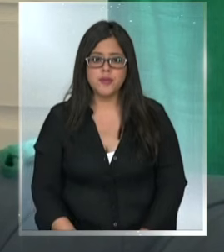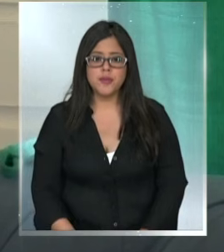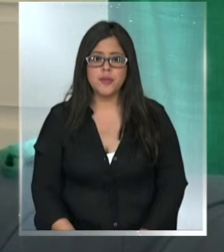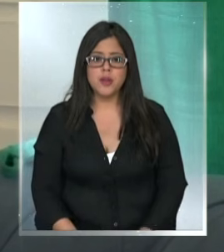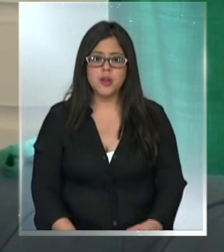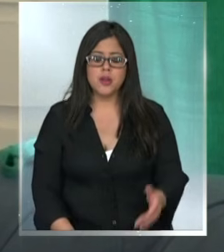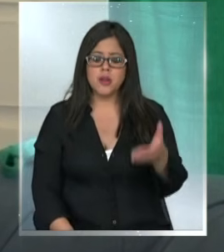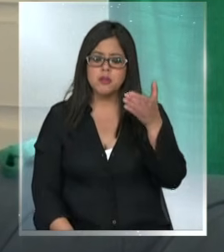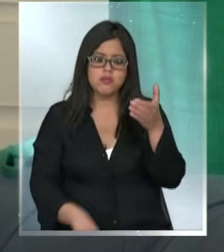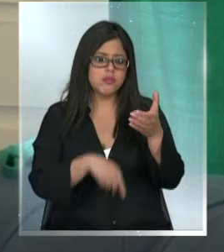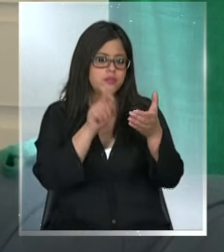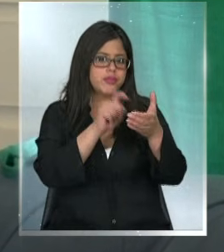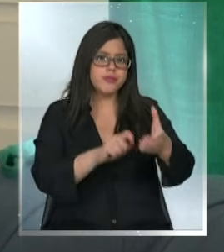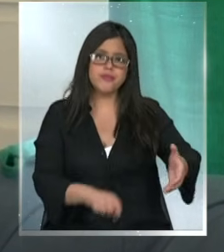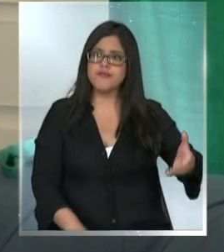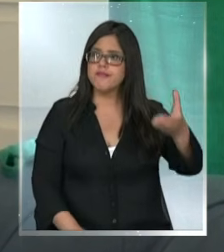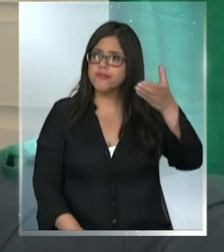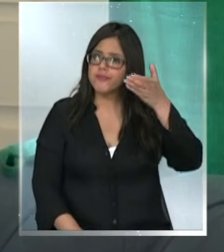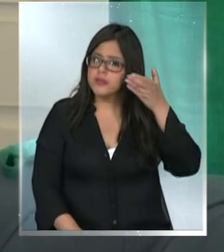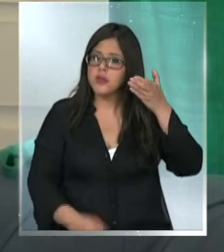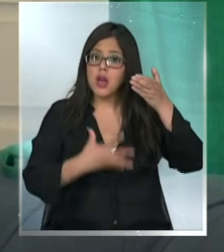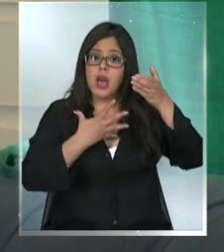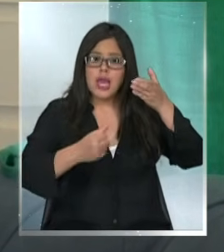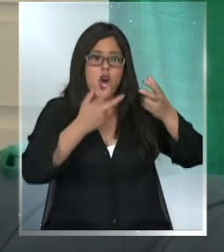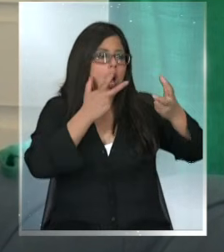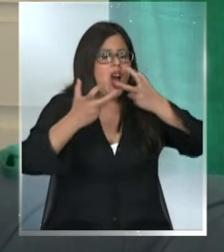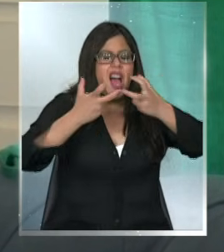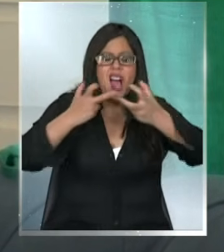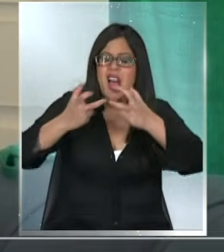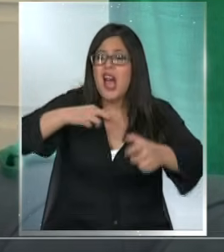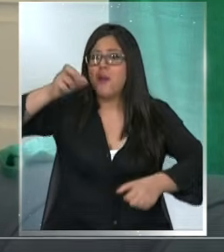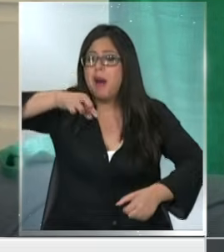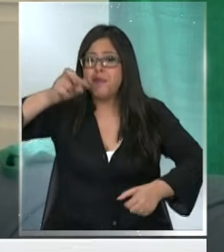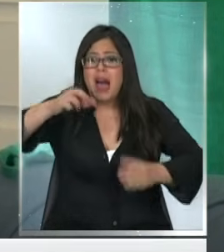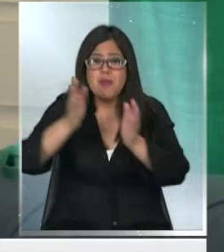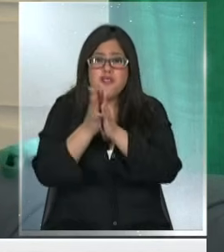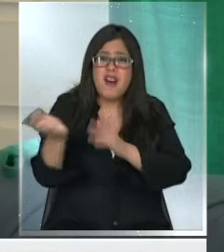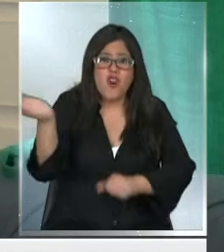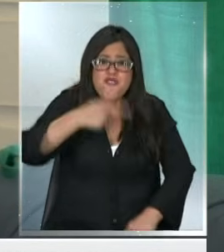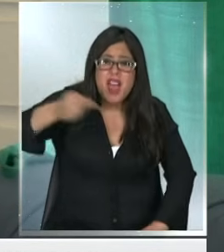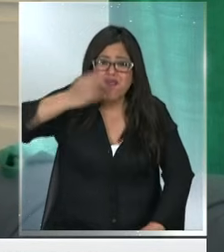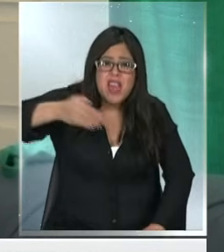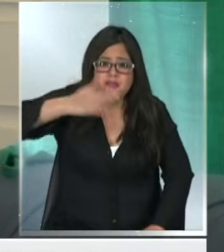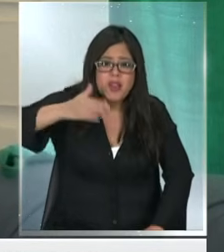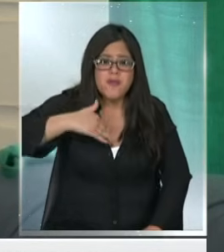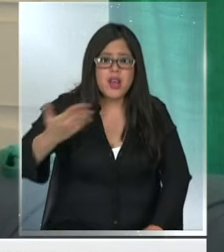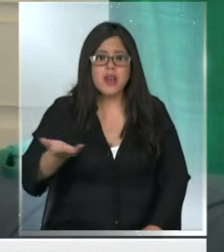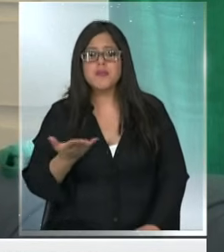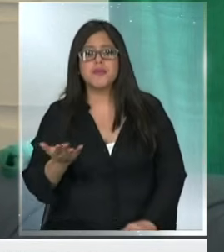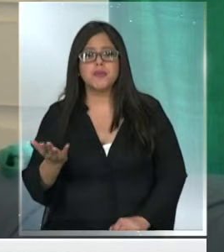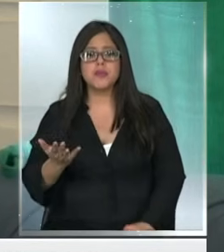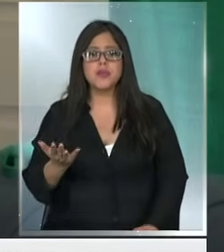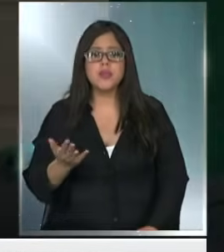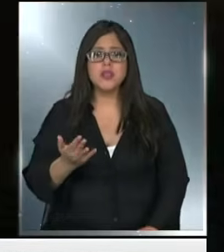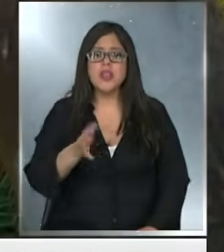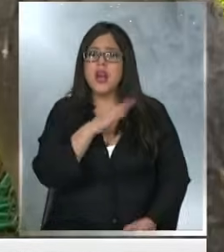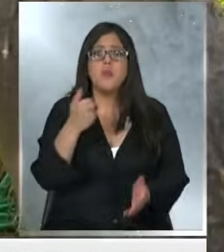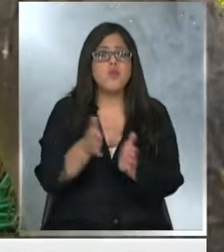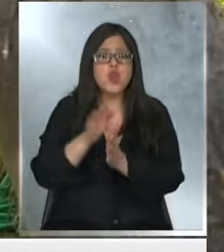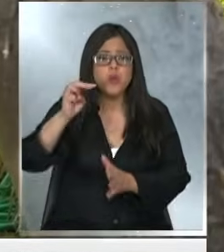Y le devuelvo el llamado y mi hijo desesperado, gritando, papá, por favor, vente, vente inmediatamente que mataron a mi